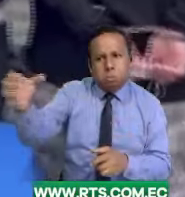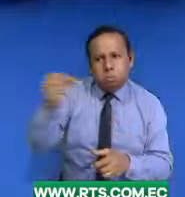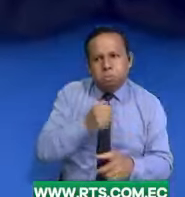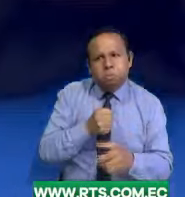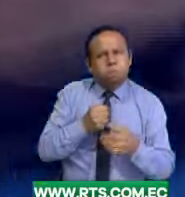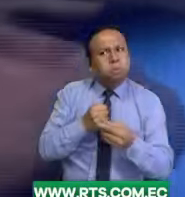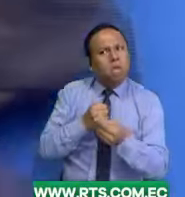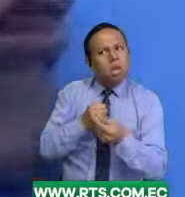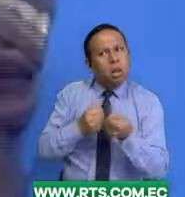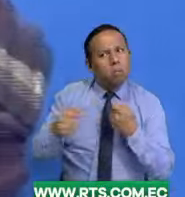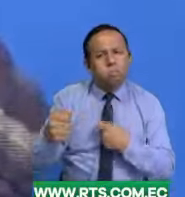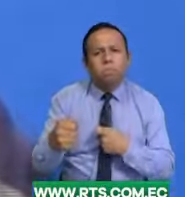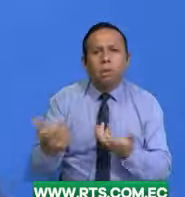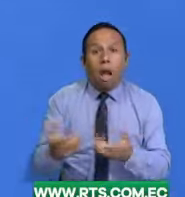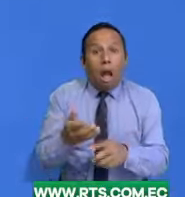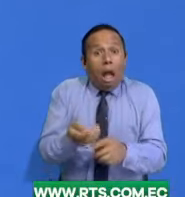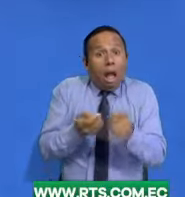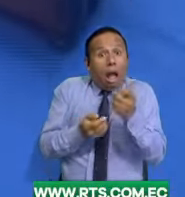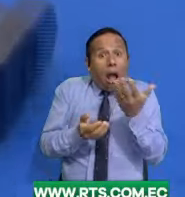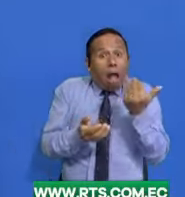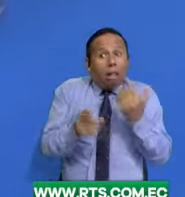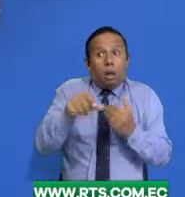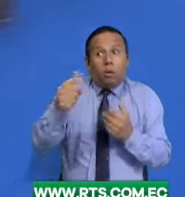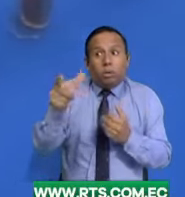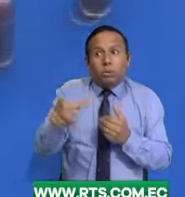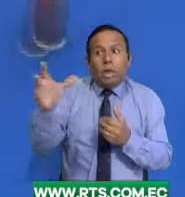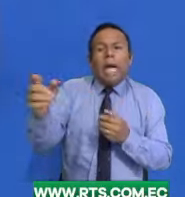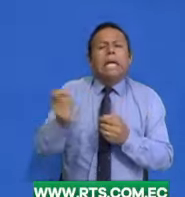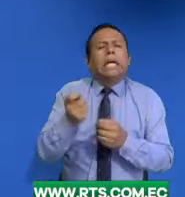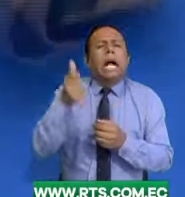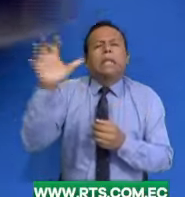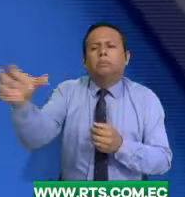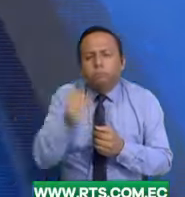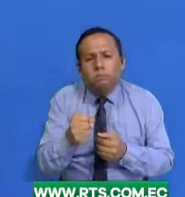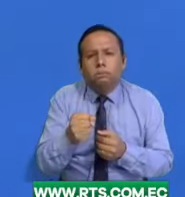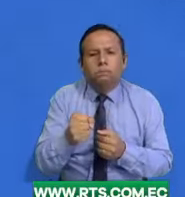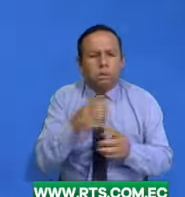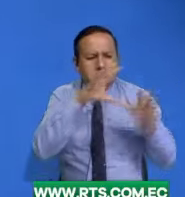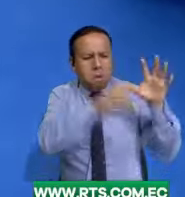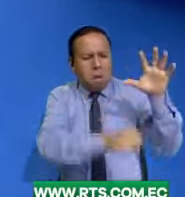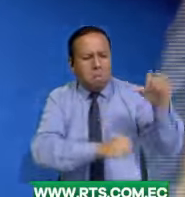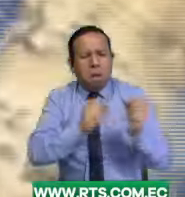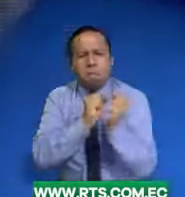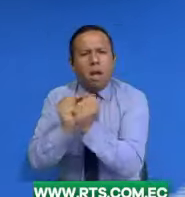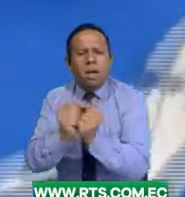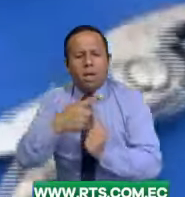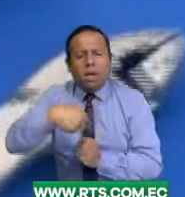intentaron raptar a un ciudadano. Entre los aprehendidos están 2 adolescentes.